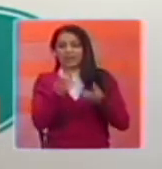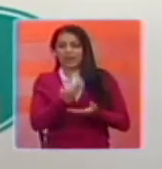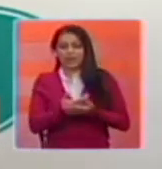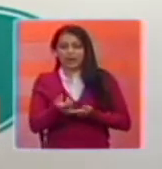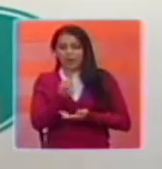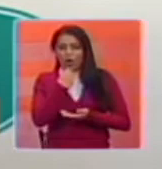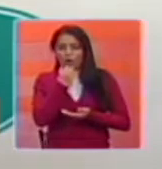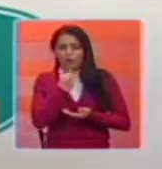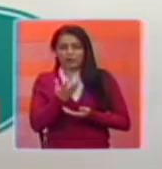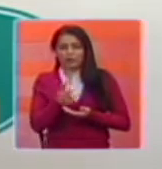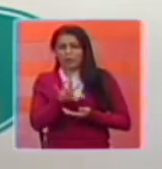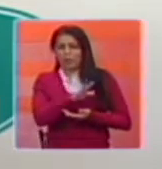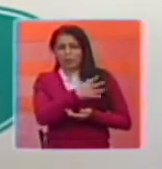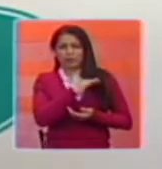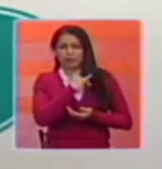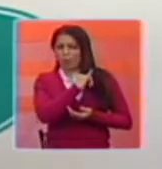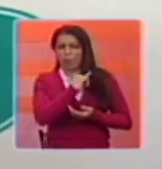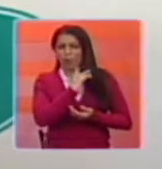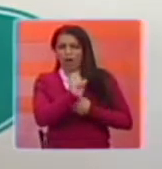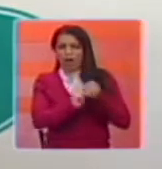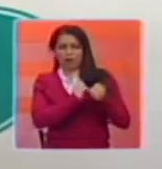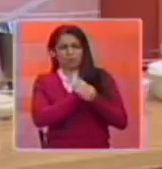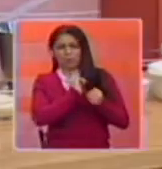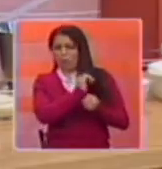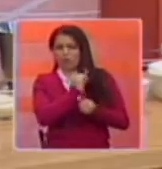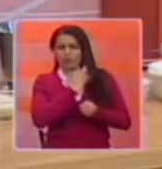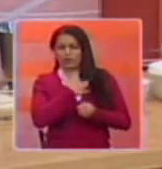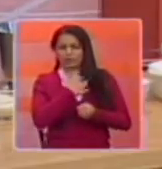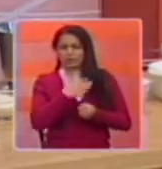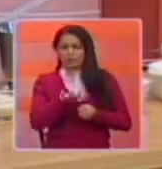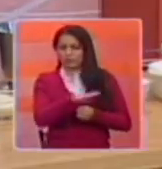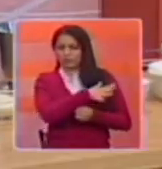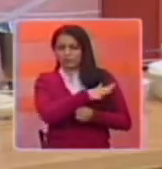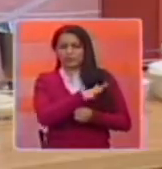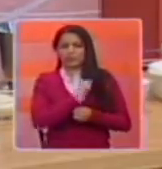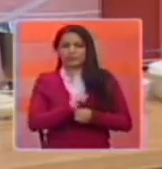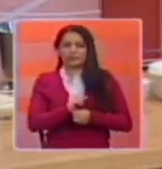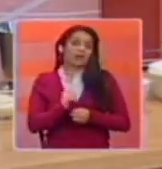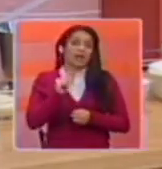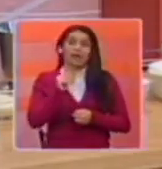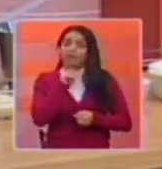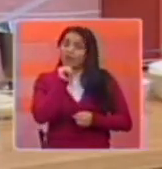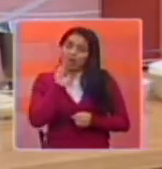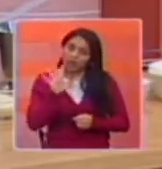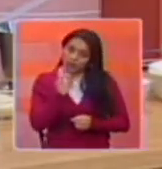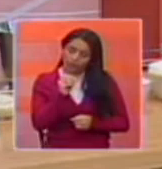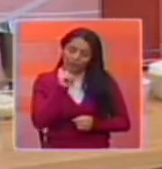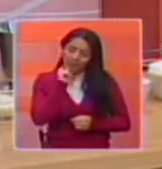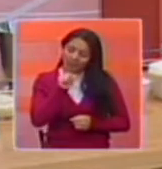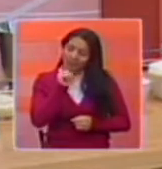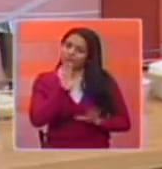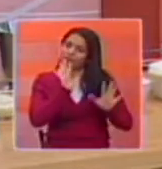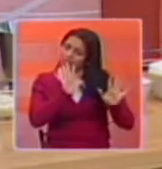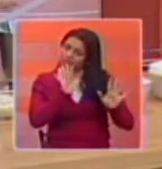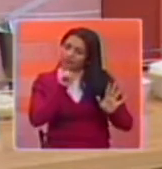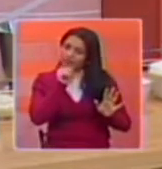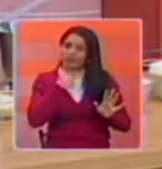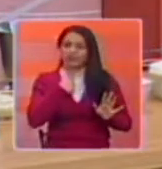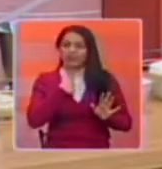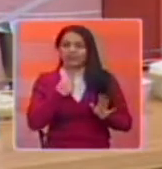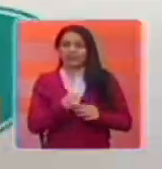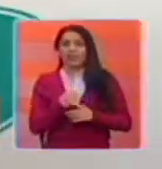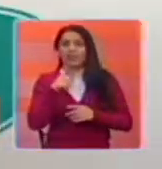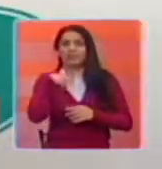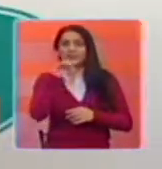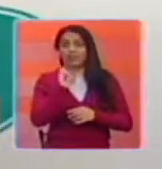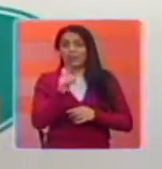Biachi, la señora es como de mi edad, por si acaso, o sea, bueno, ¿no? Todavía no llego a los 50, por si acaso, nadie diga nada. El sábado es mi